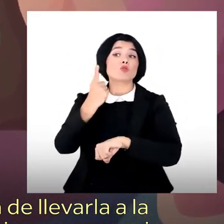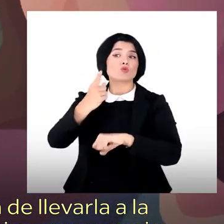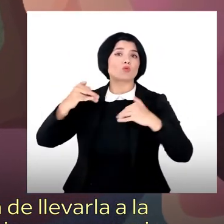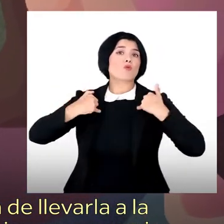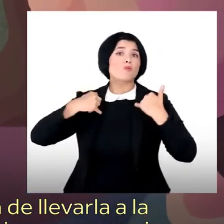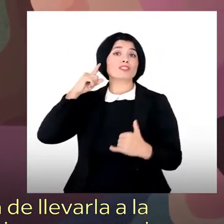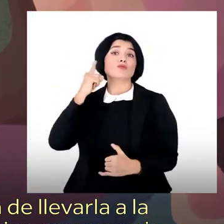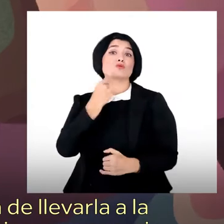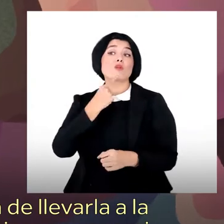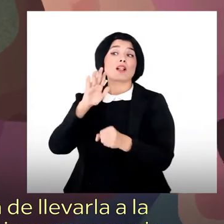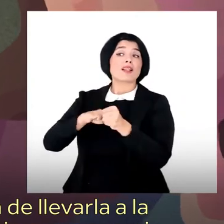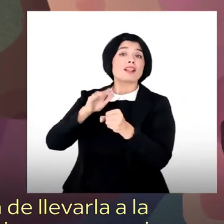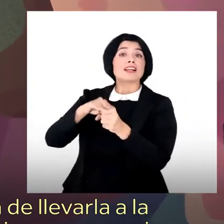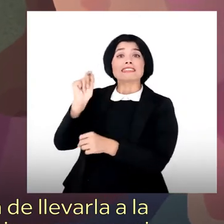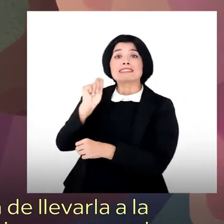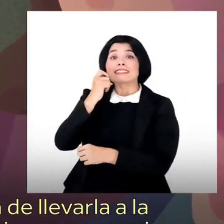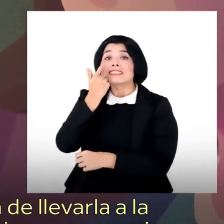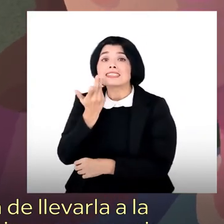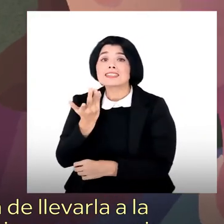quiso ser su novio.